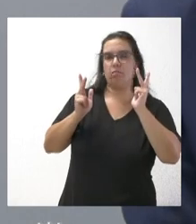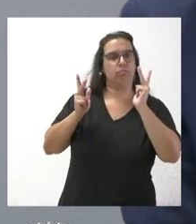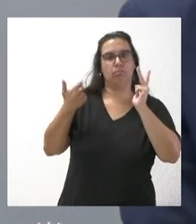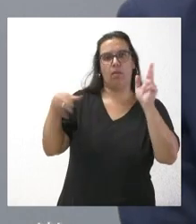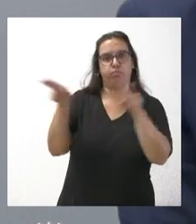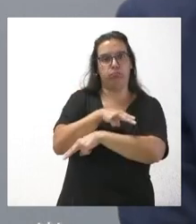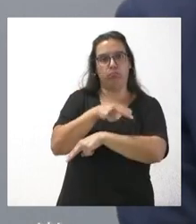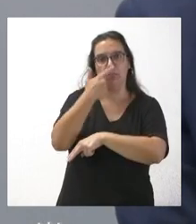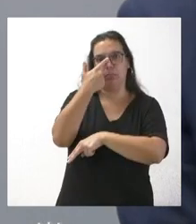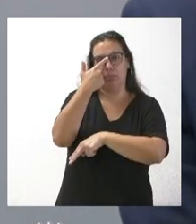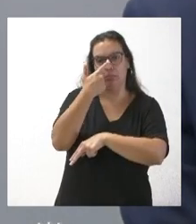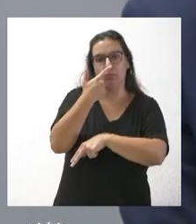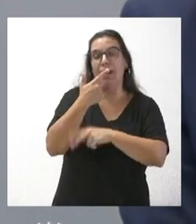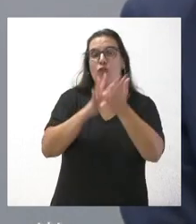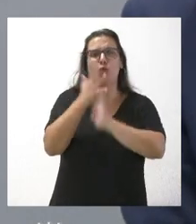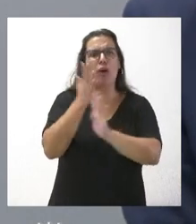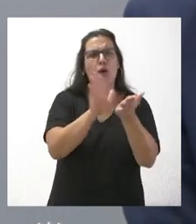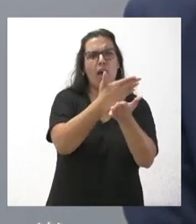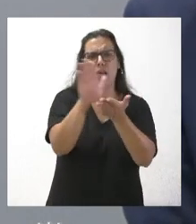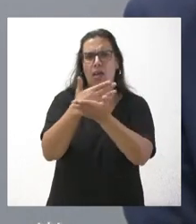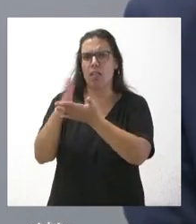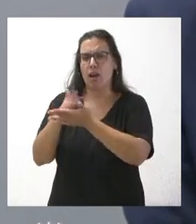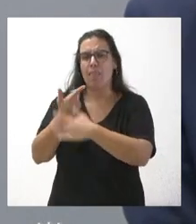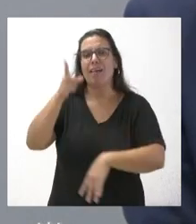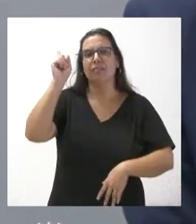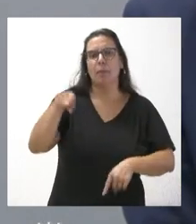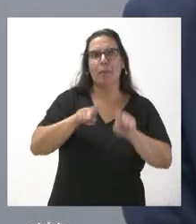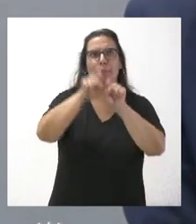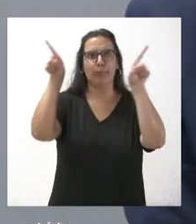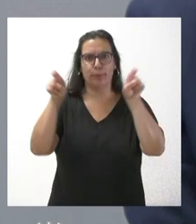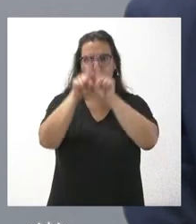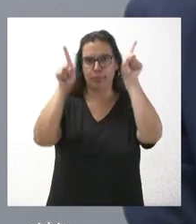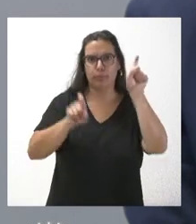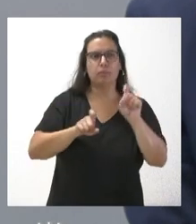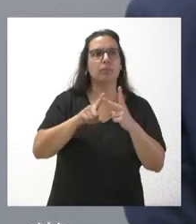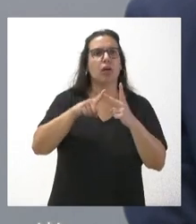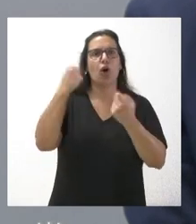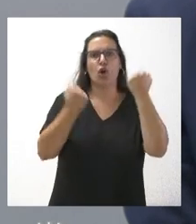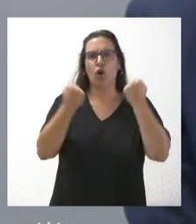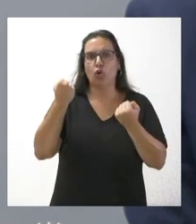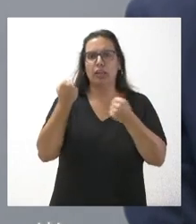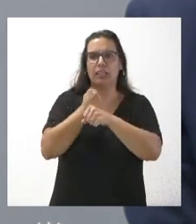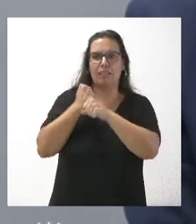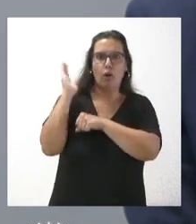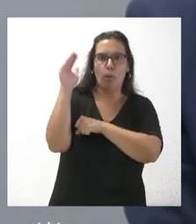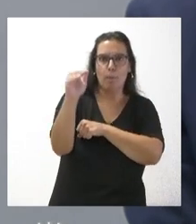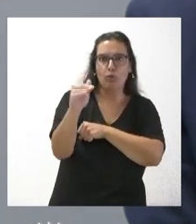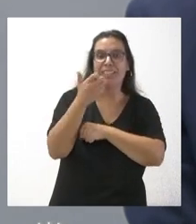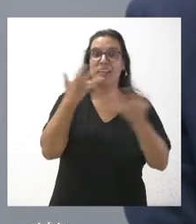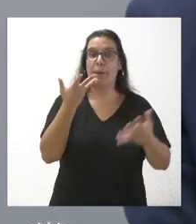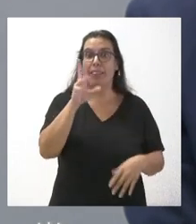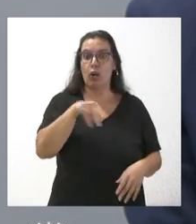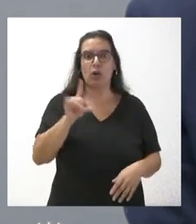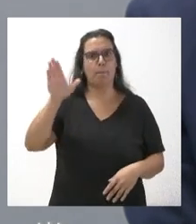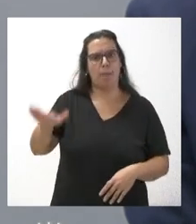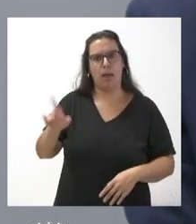autorización. Cualquier uso del fuego también afecta a la pirotecnia, afecta a vehículos de trabajo en el monte, que no sean de emergencias, y